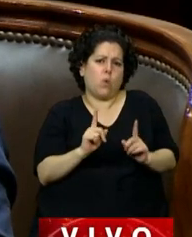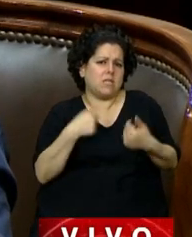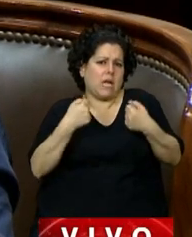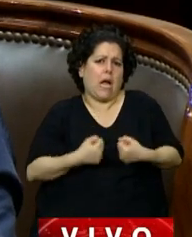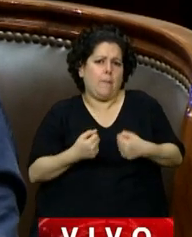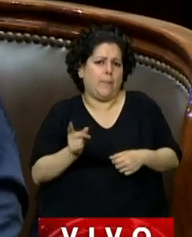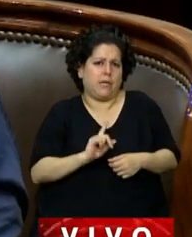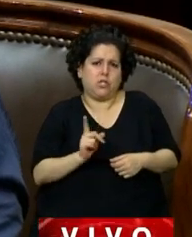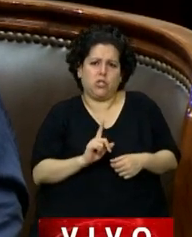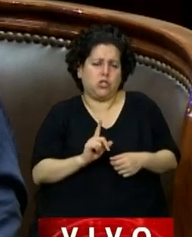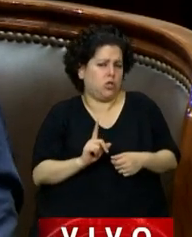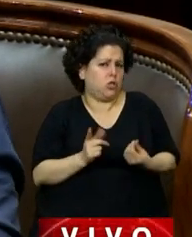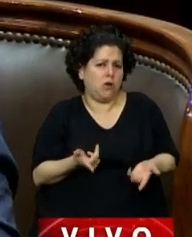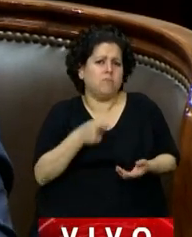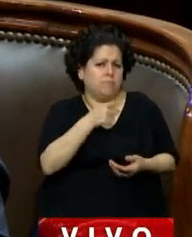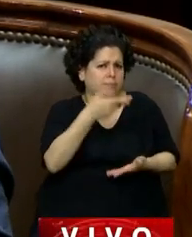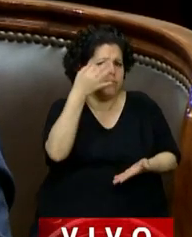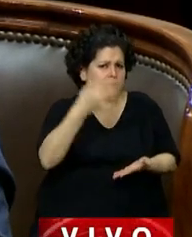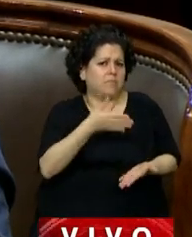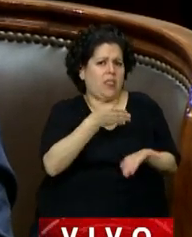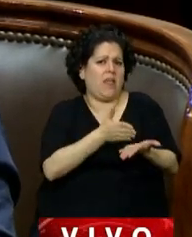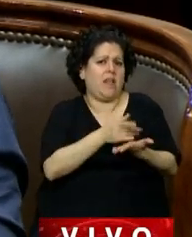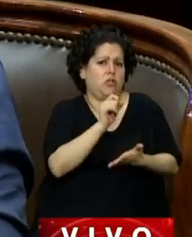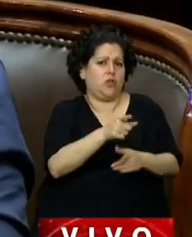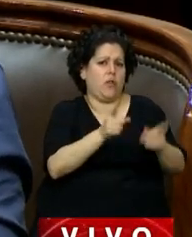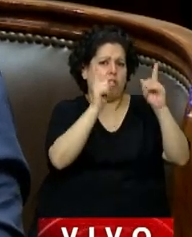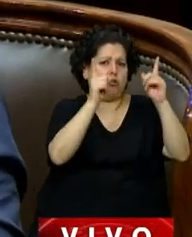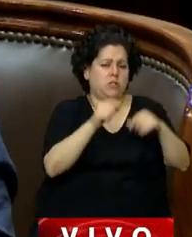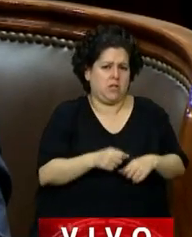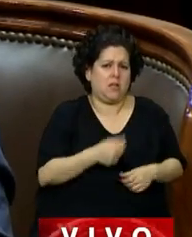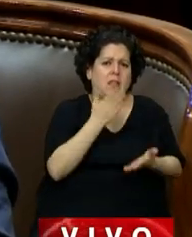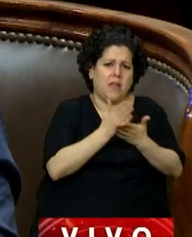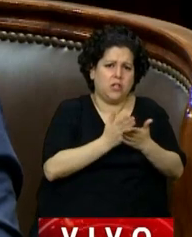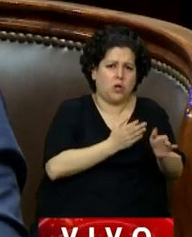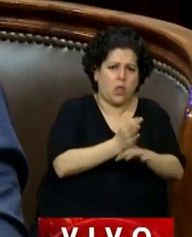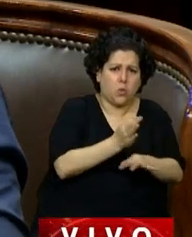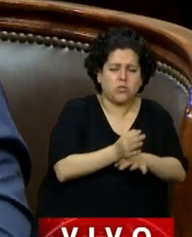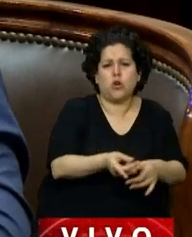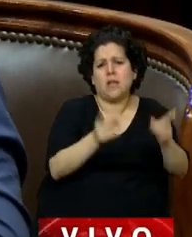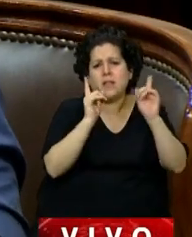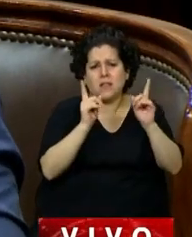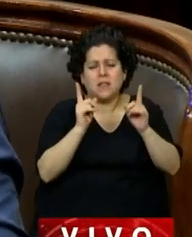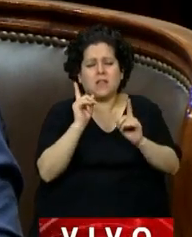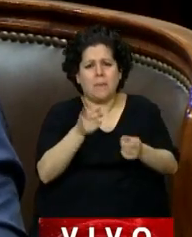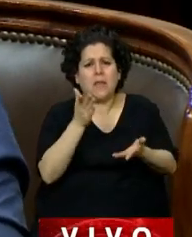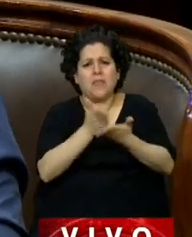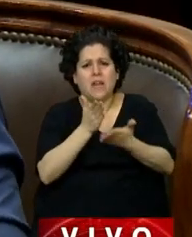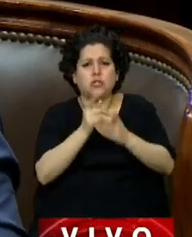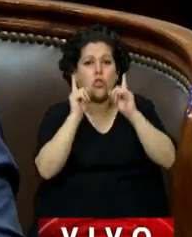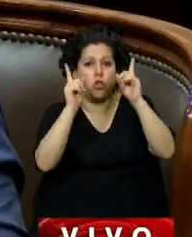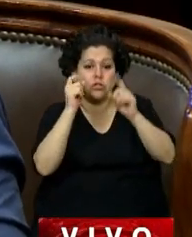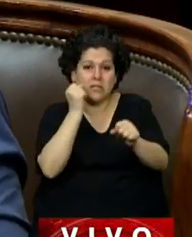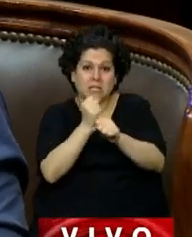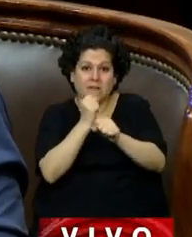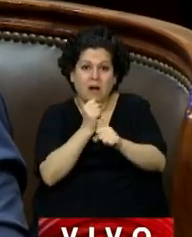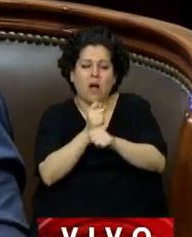capricho señor presidente es un derecho el derecho a la educación y el derecho a que los trabajadores de la